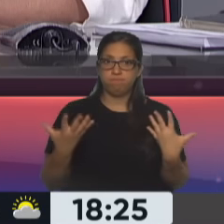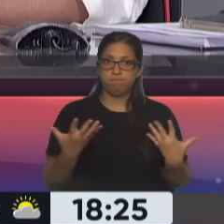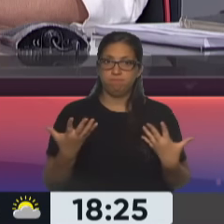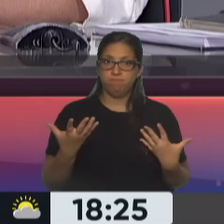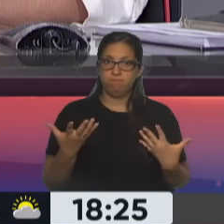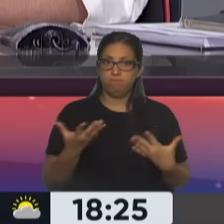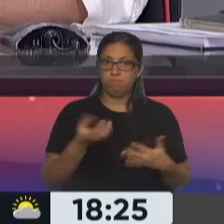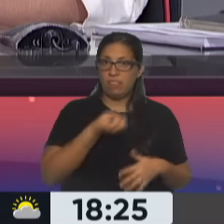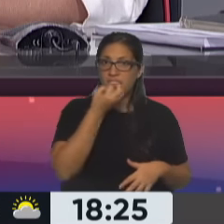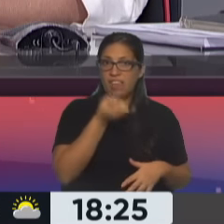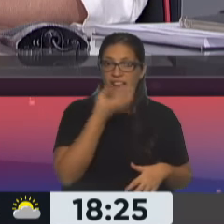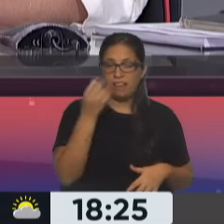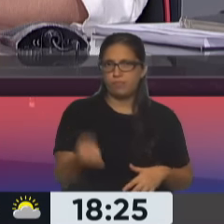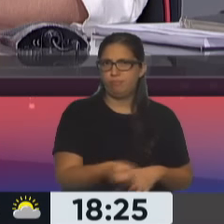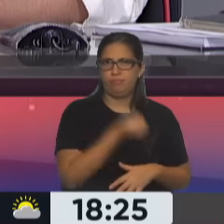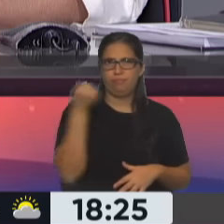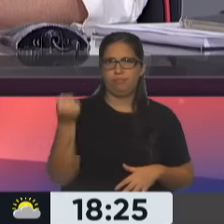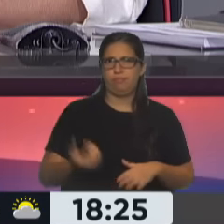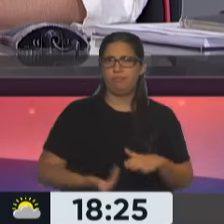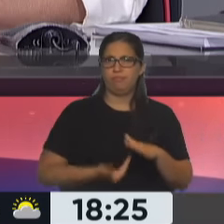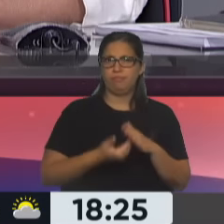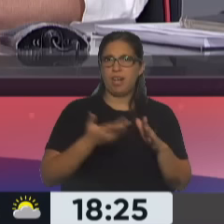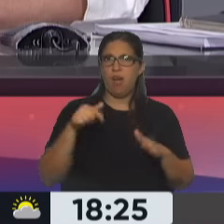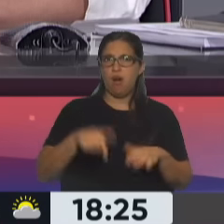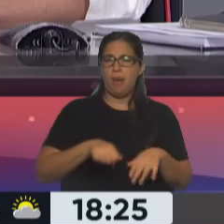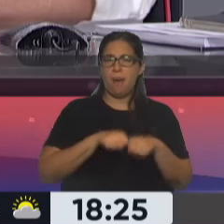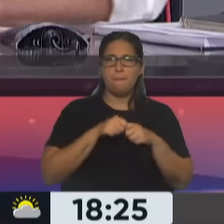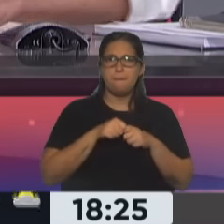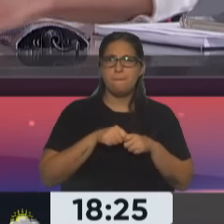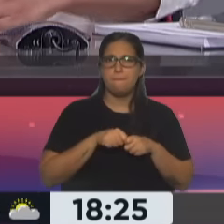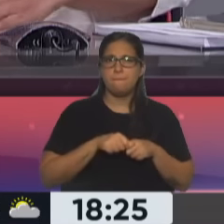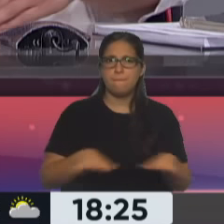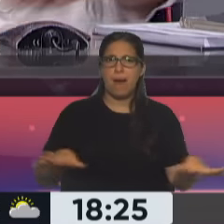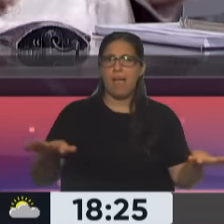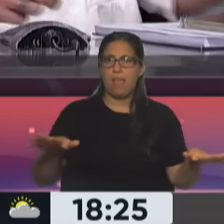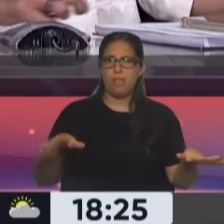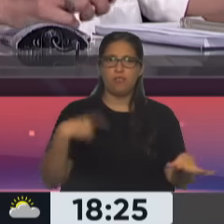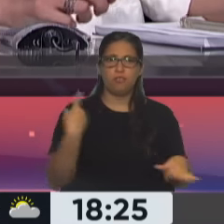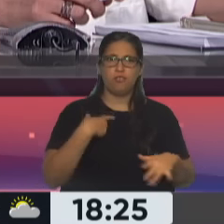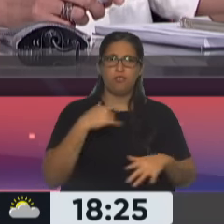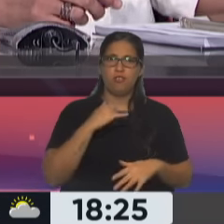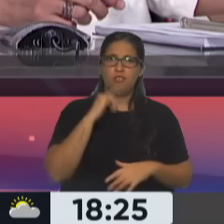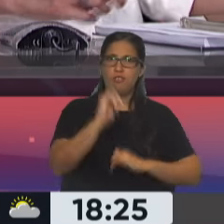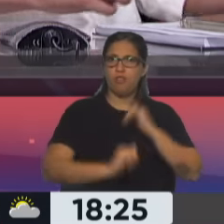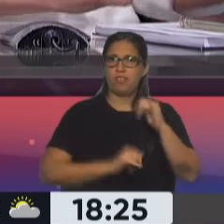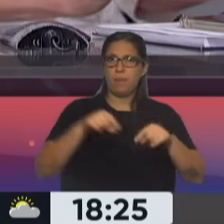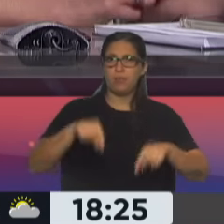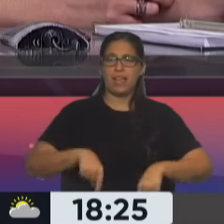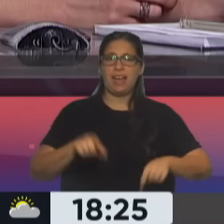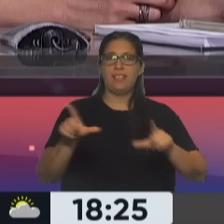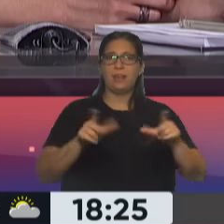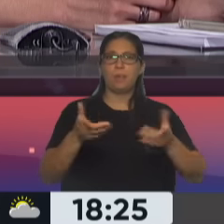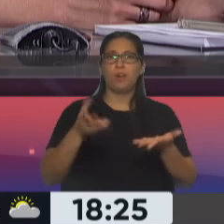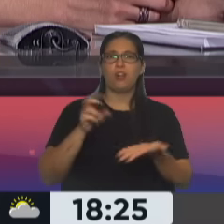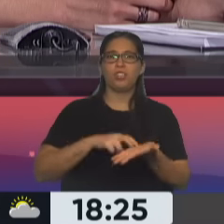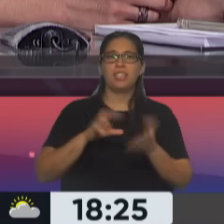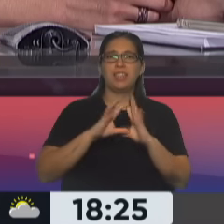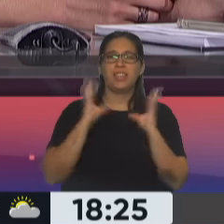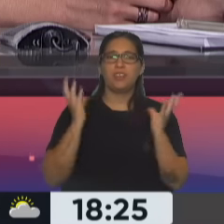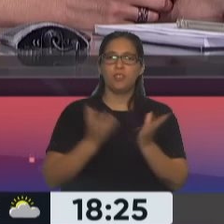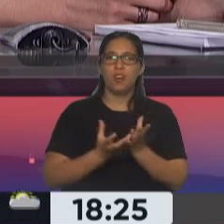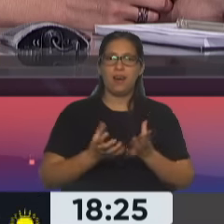la declaración del día, Sí. Sin duda, está repercutiendo en todos los medios y se lo estamos adelantando en esta edición de Televisión Pública